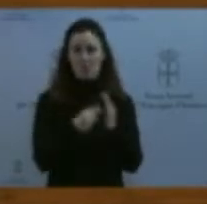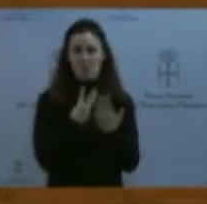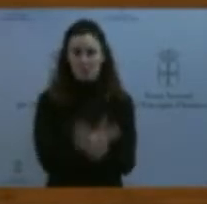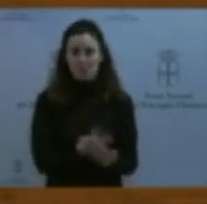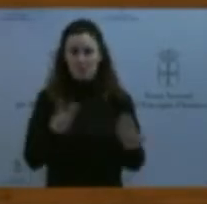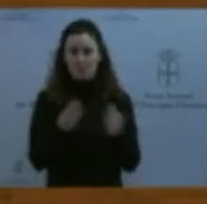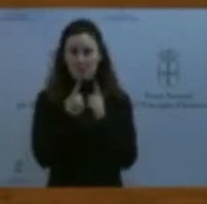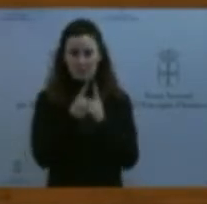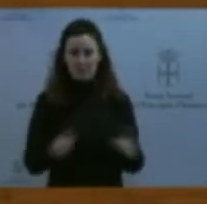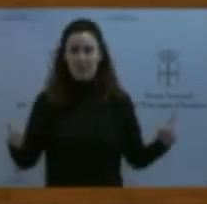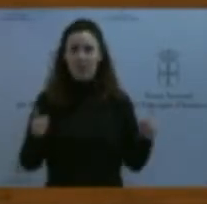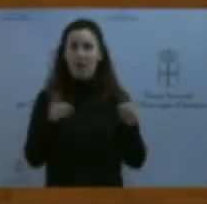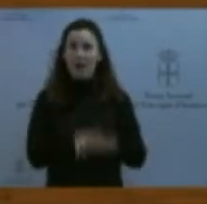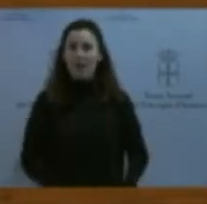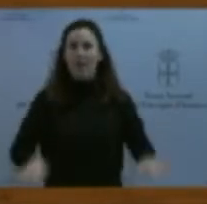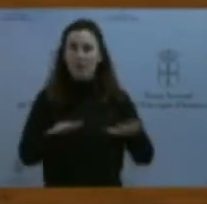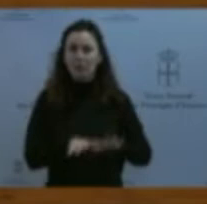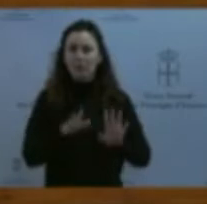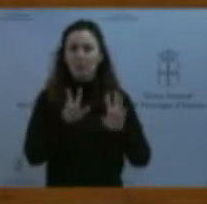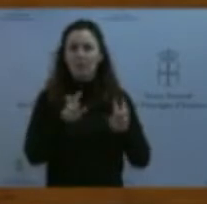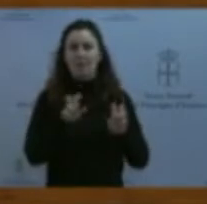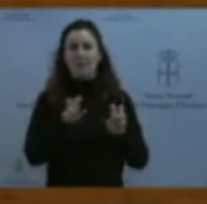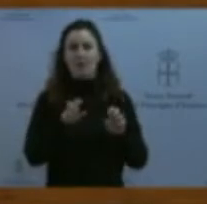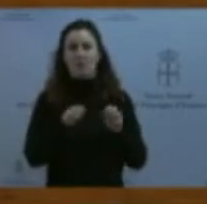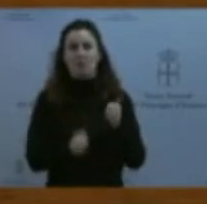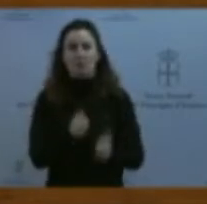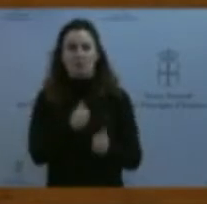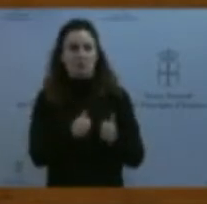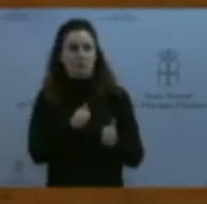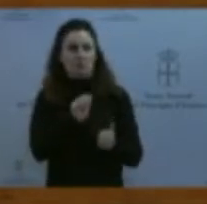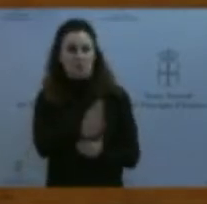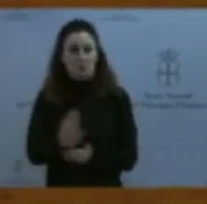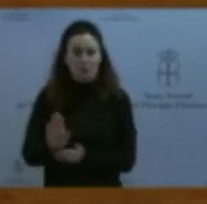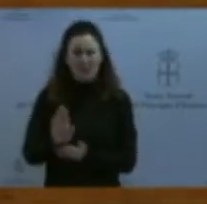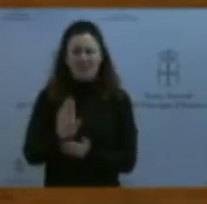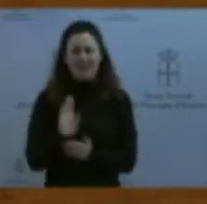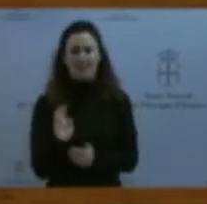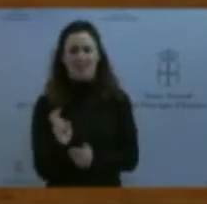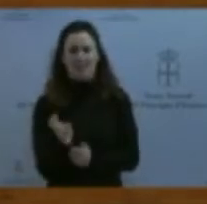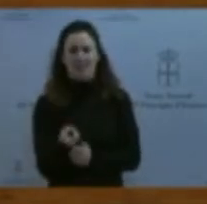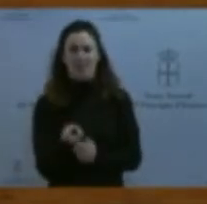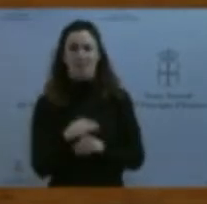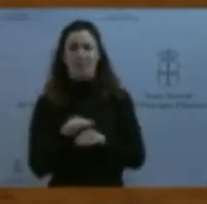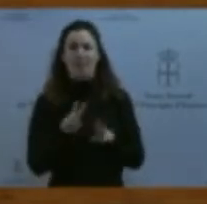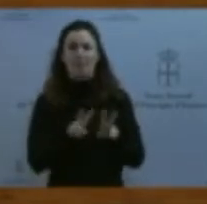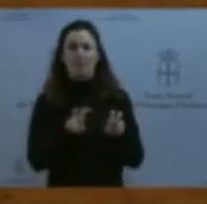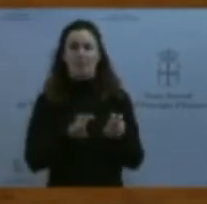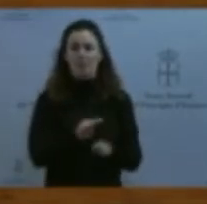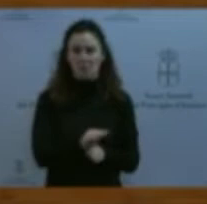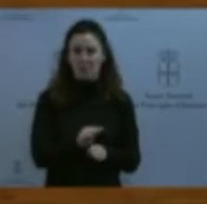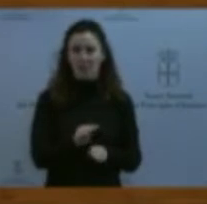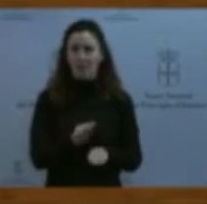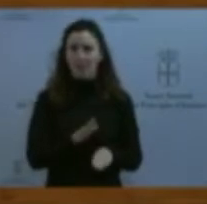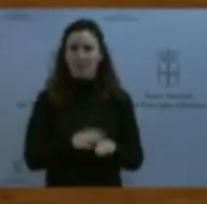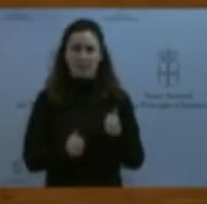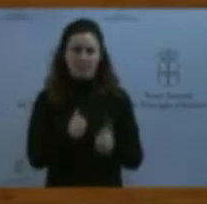estas convocatorias, sino también de otras convocatorias de ayudas en concurrencia competitiva, bueno, pues como